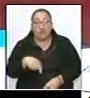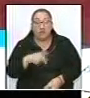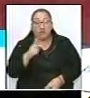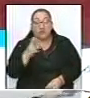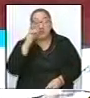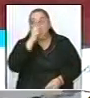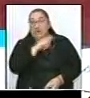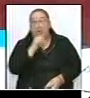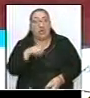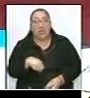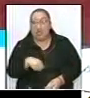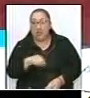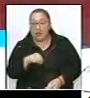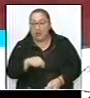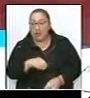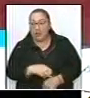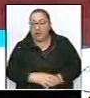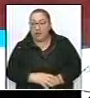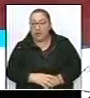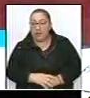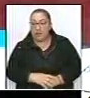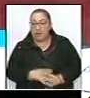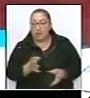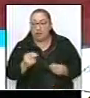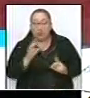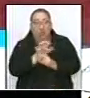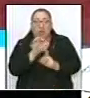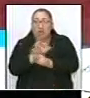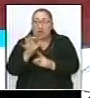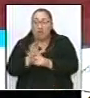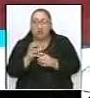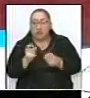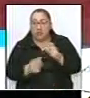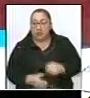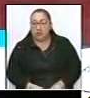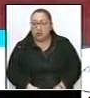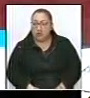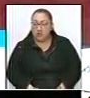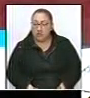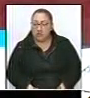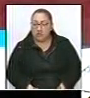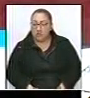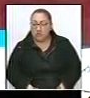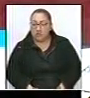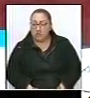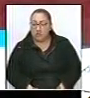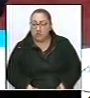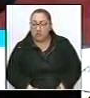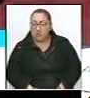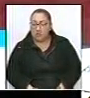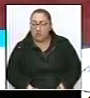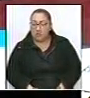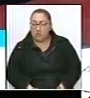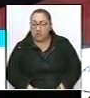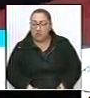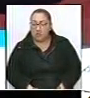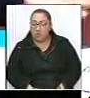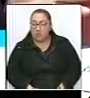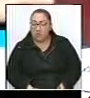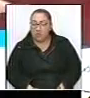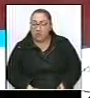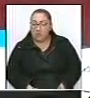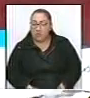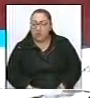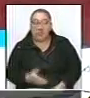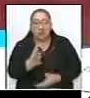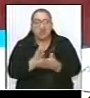extraña, tan rara, tan controversial, de tanto acosamiento de parte de mucha gente y de muchos medios, de ponernos en una situación de división del país, y